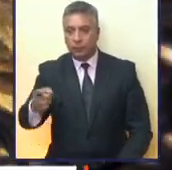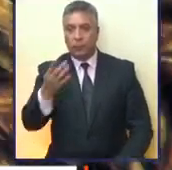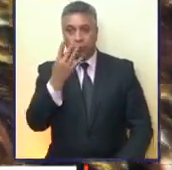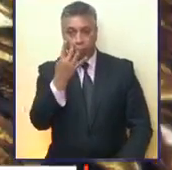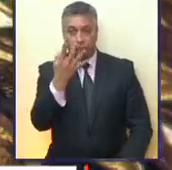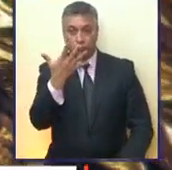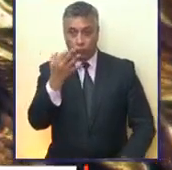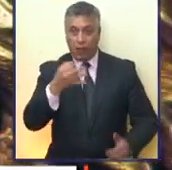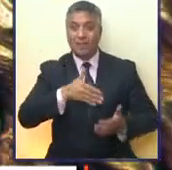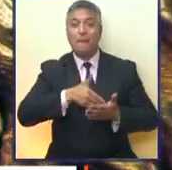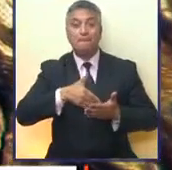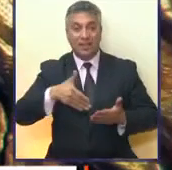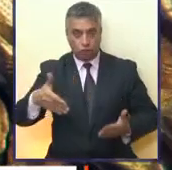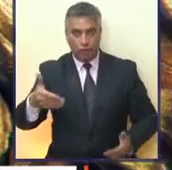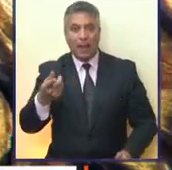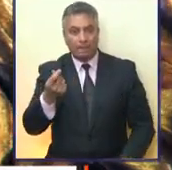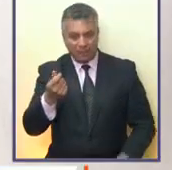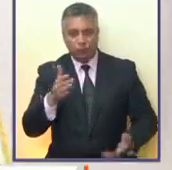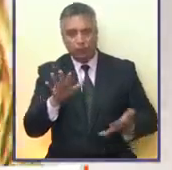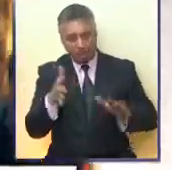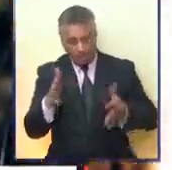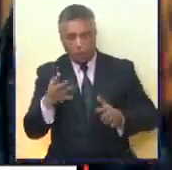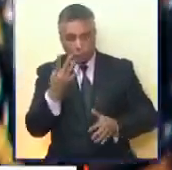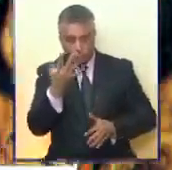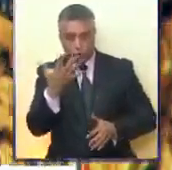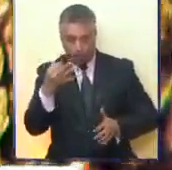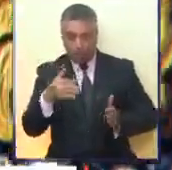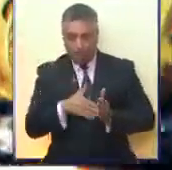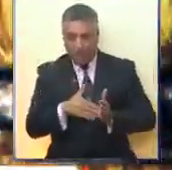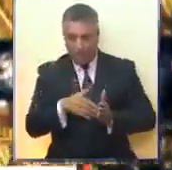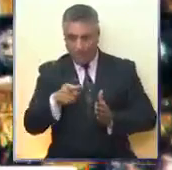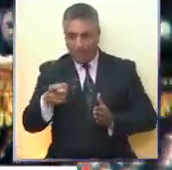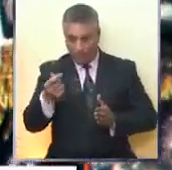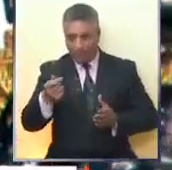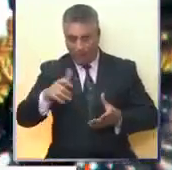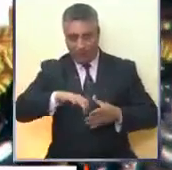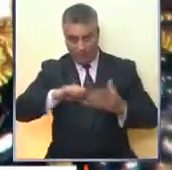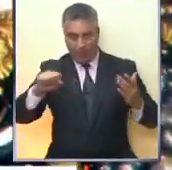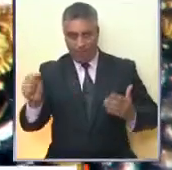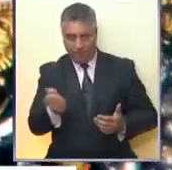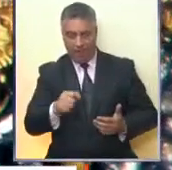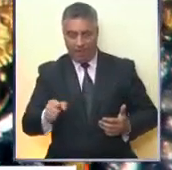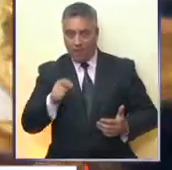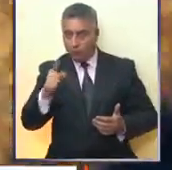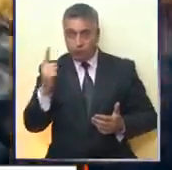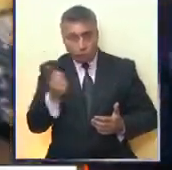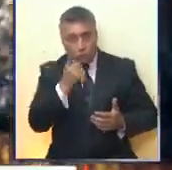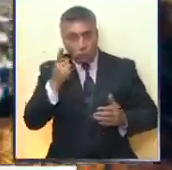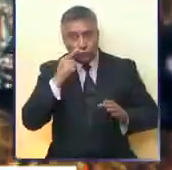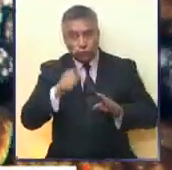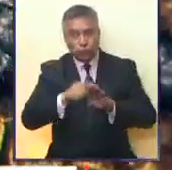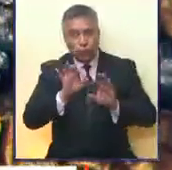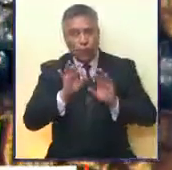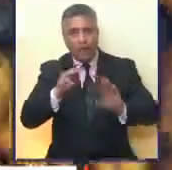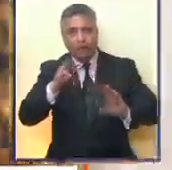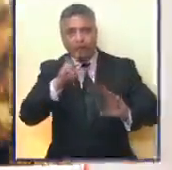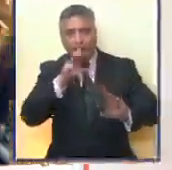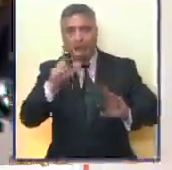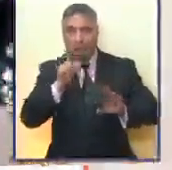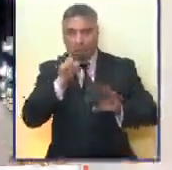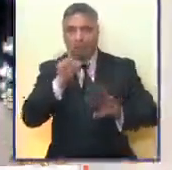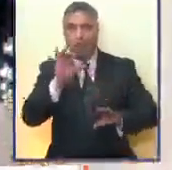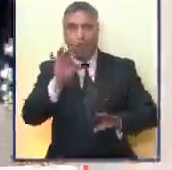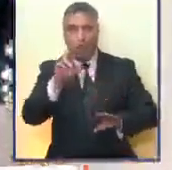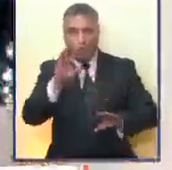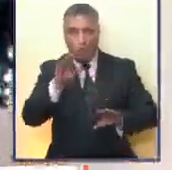450 millones de pesos es el valor estimado de este monumento nacional. Eso solo tasando su materialidad, que contiene oro